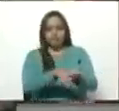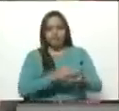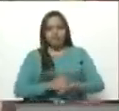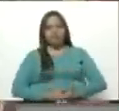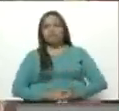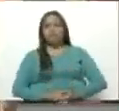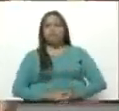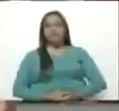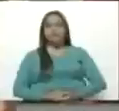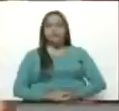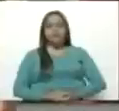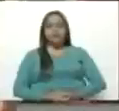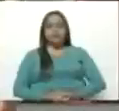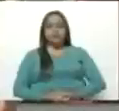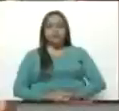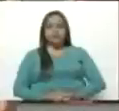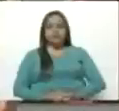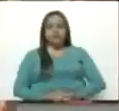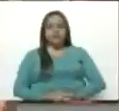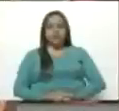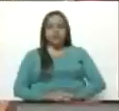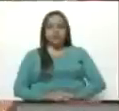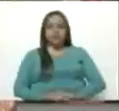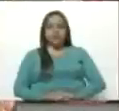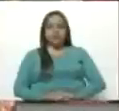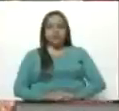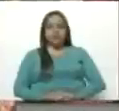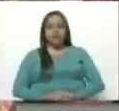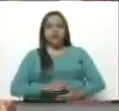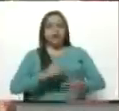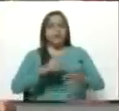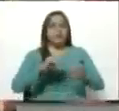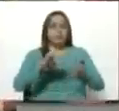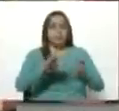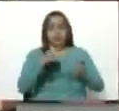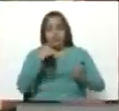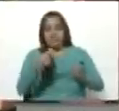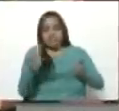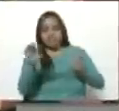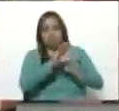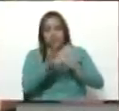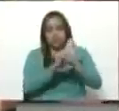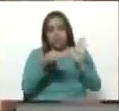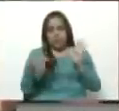manera pues con el principio constitucional de la progresividad